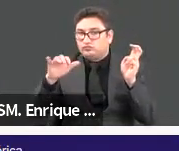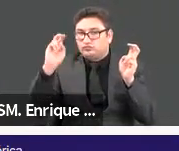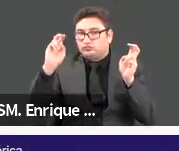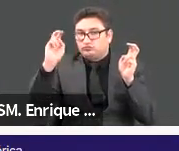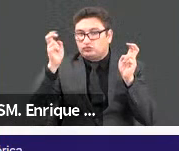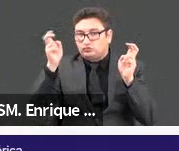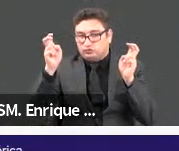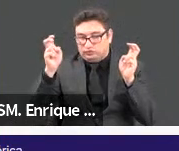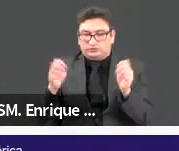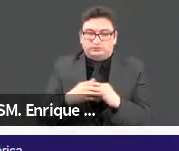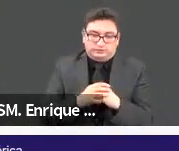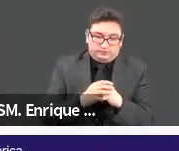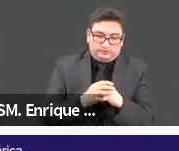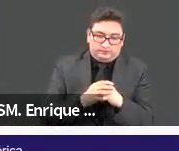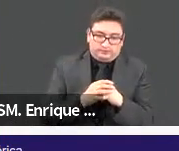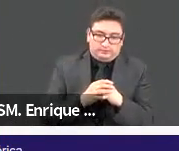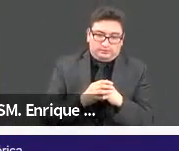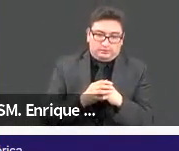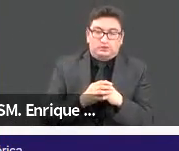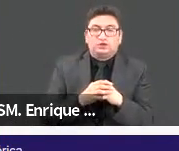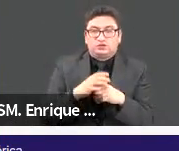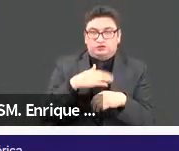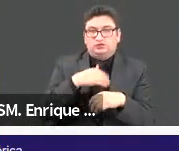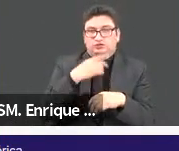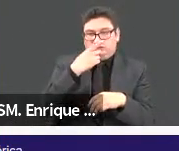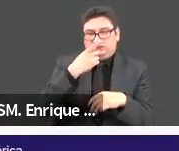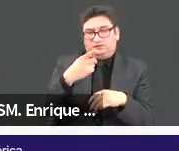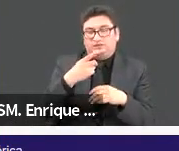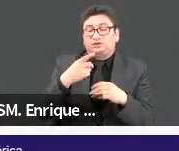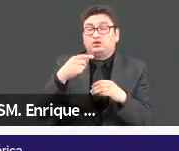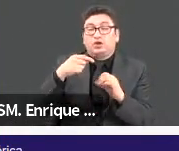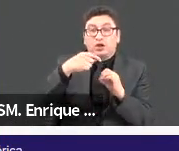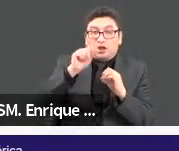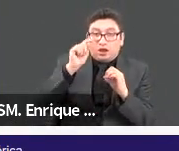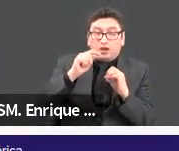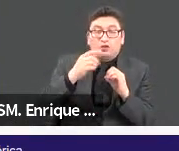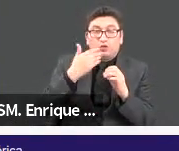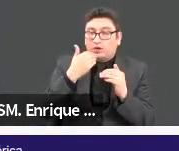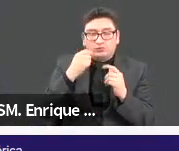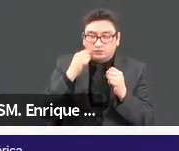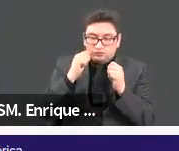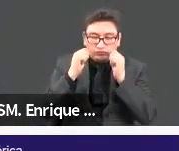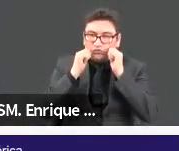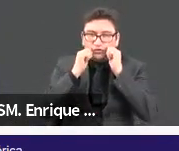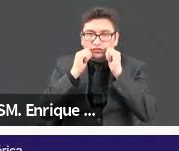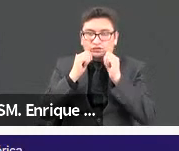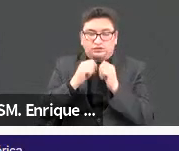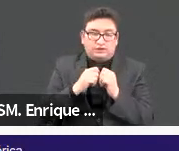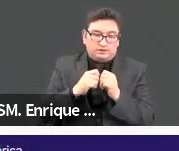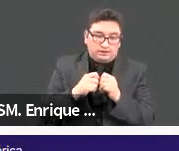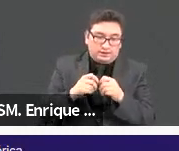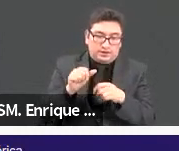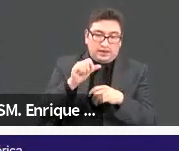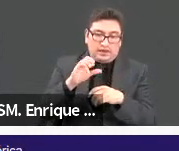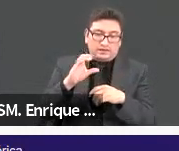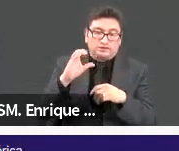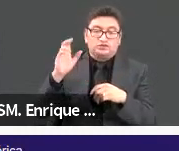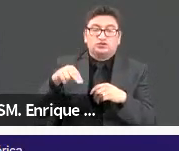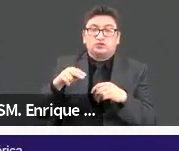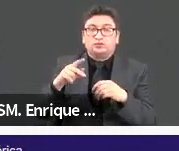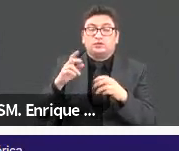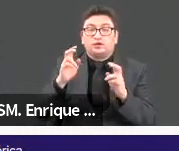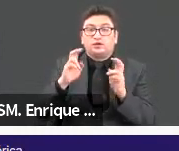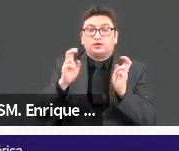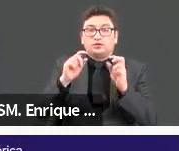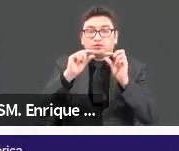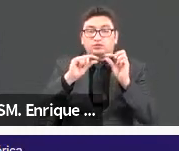Como les digo, no importa los acentos, ¿sí? Y ahora, acción penal, la voy a marcar tanto en título y